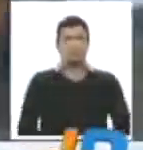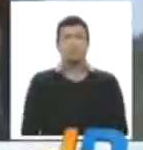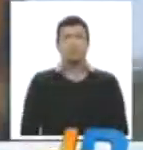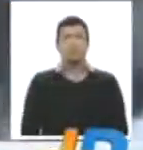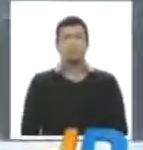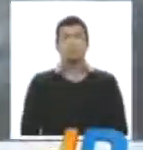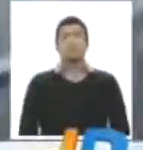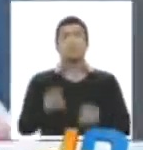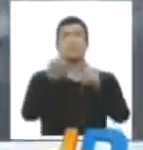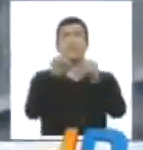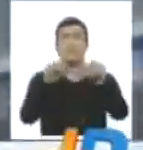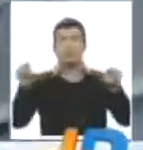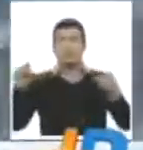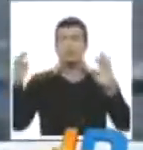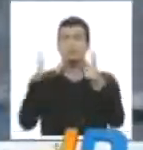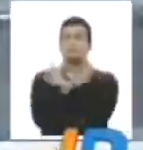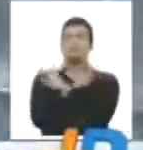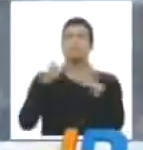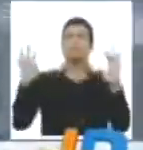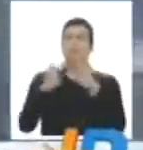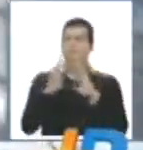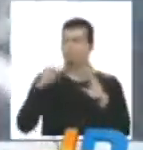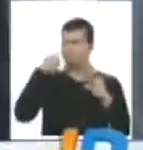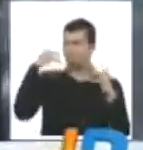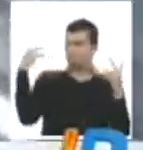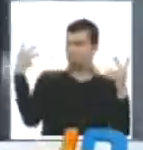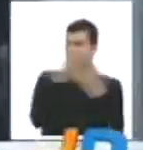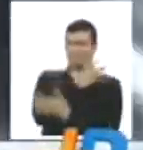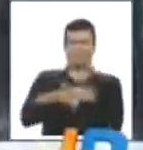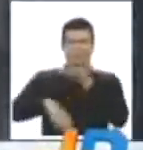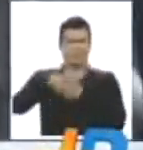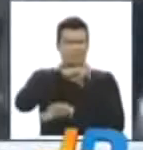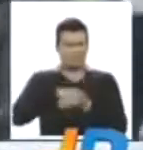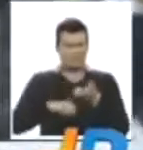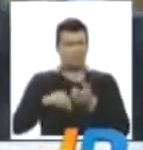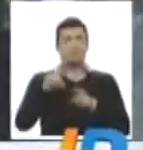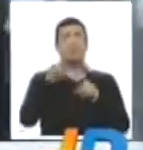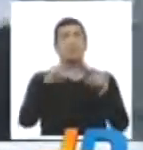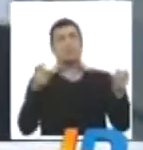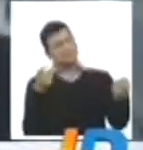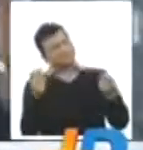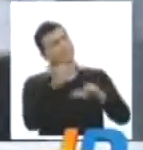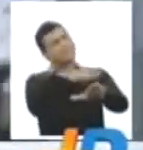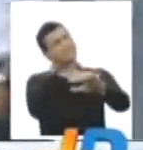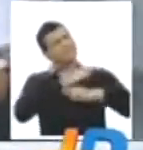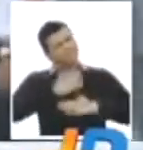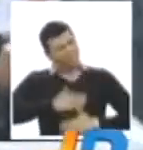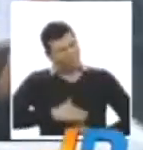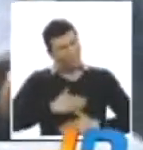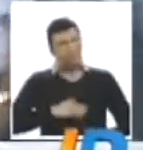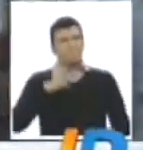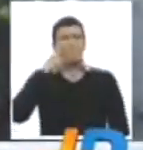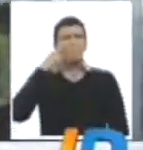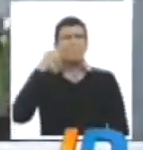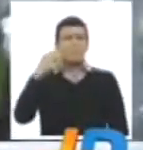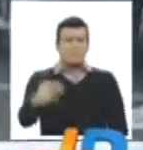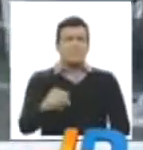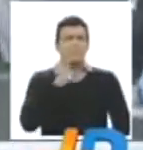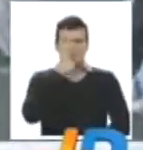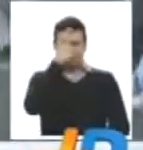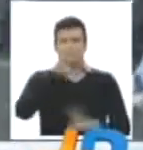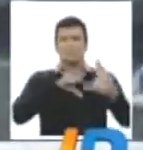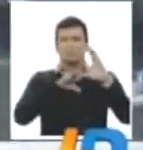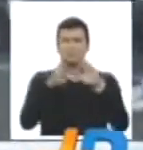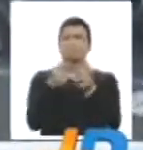Algunos pasajeros del MIO quedaron en medio de la pelea. Otros, por su parte, intentan controlar la situación que se ha vuelto costumbre en algunas